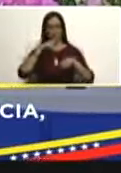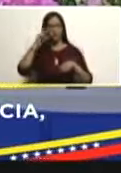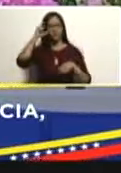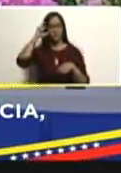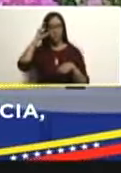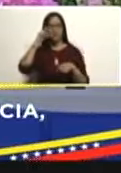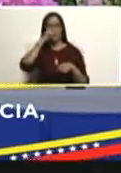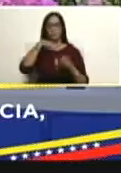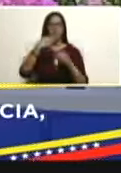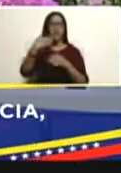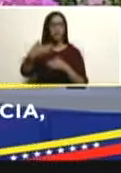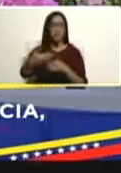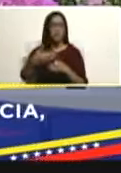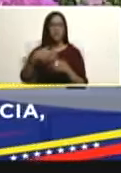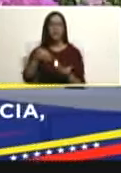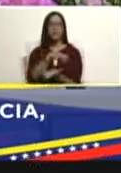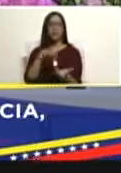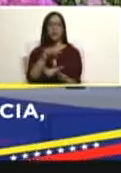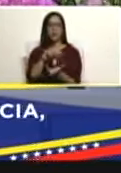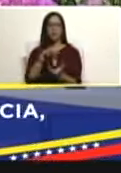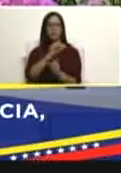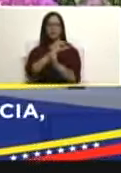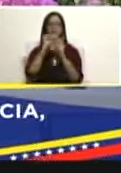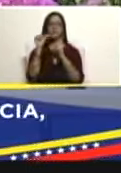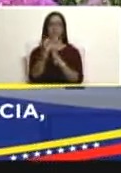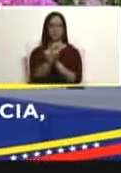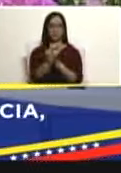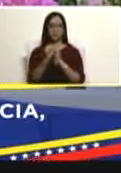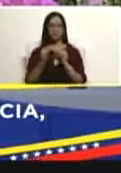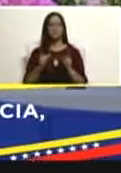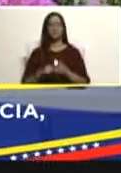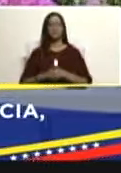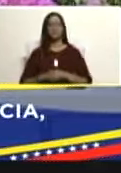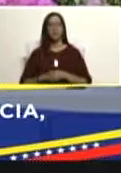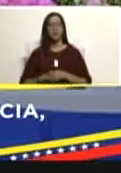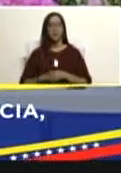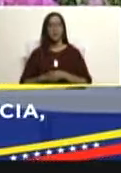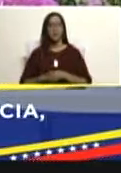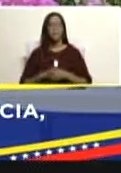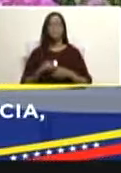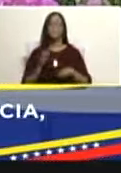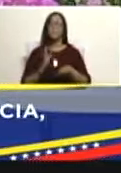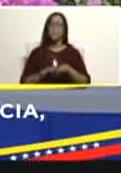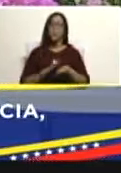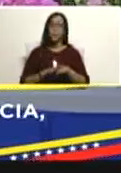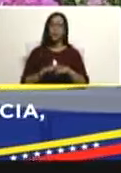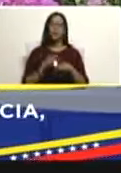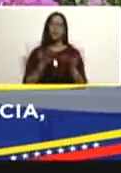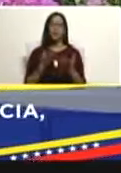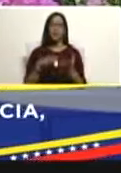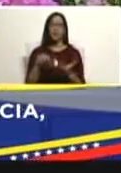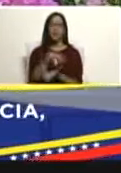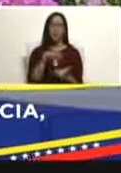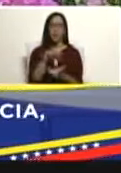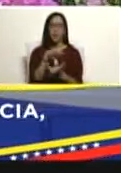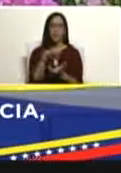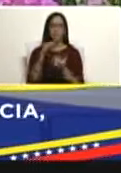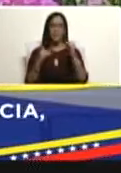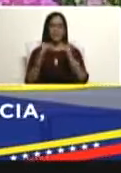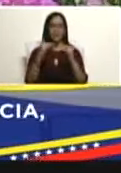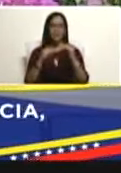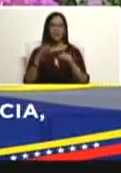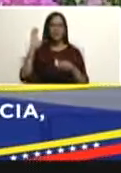venir, el fenómeno de la emergencia climática producto de la destrucción del equilibrio del planeta.